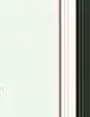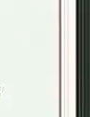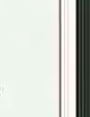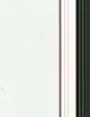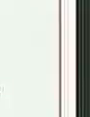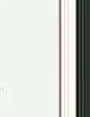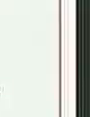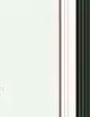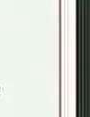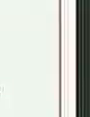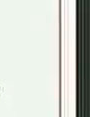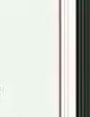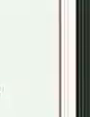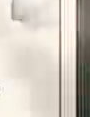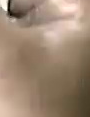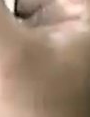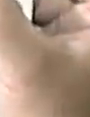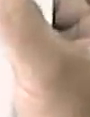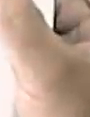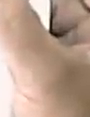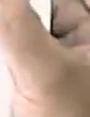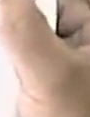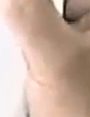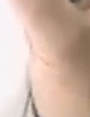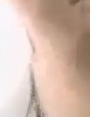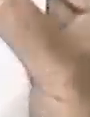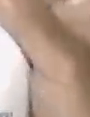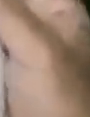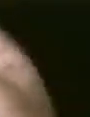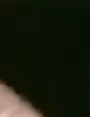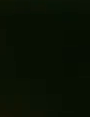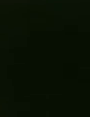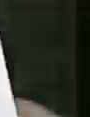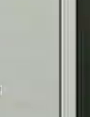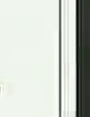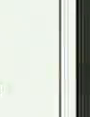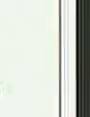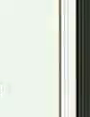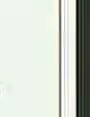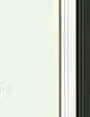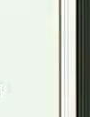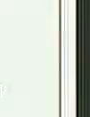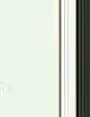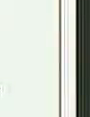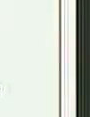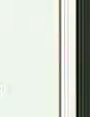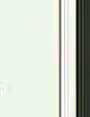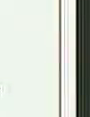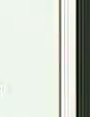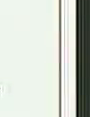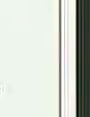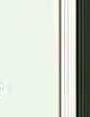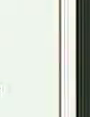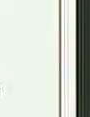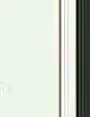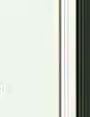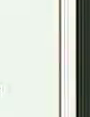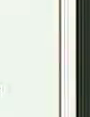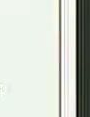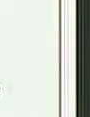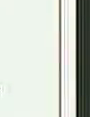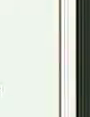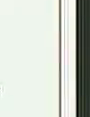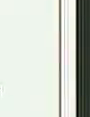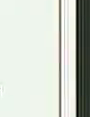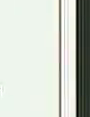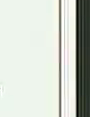Pobre es uno de los representantes del narcotráfico colombiano. Después dio declaraciones, ¿se acuerdan?, en los medios de comunicación colombianos, que